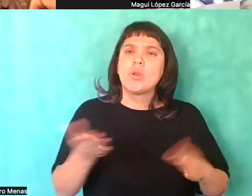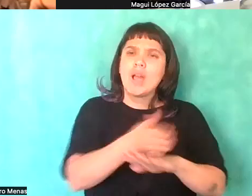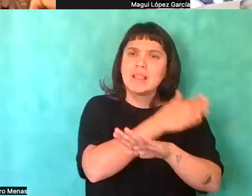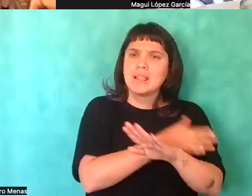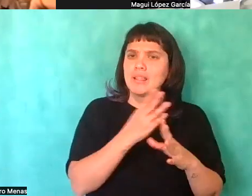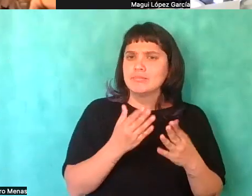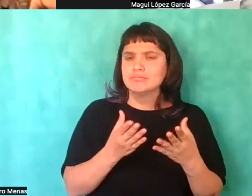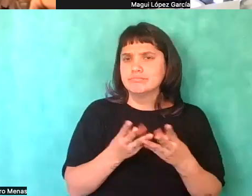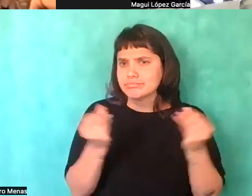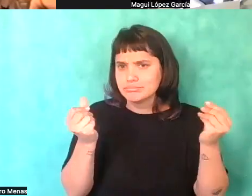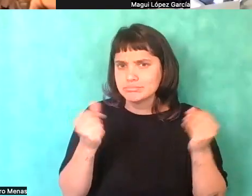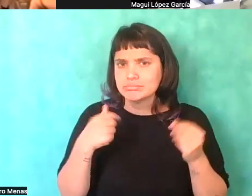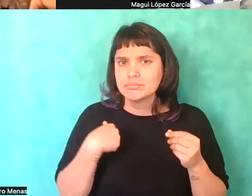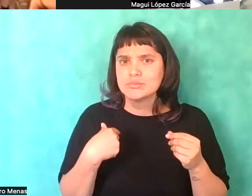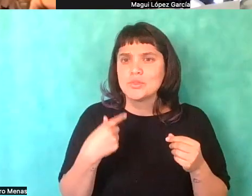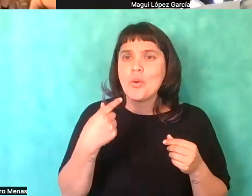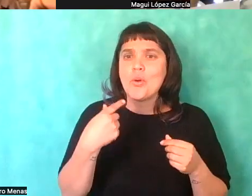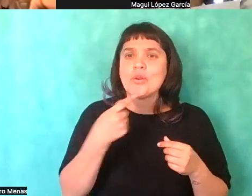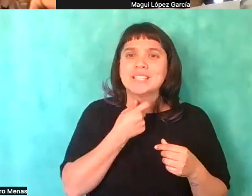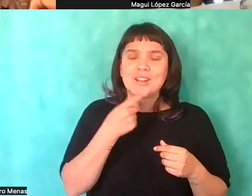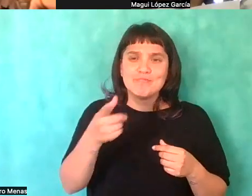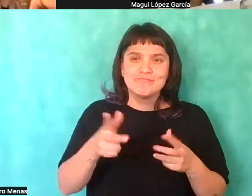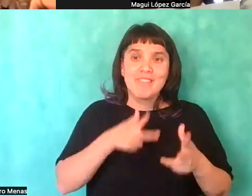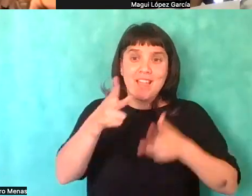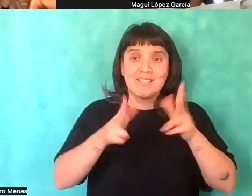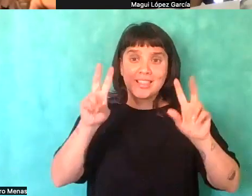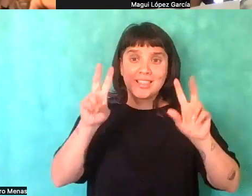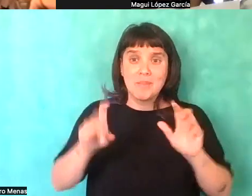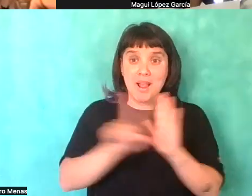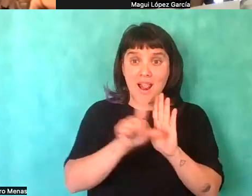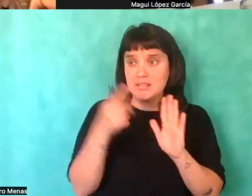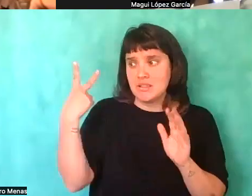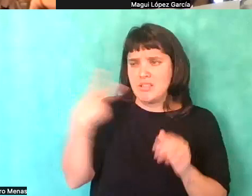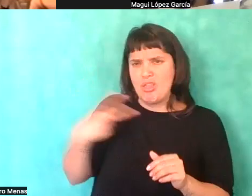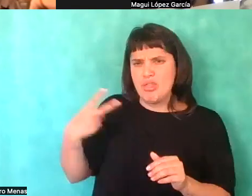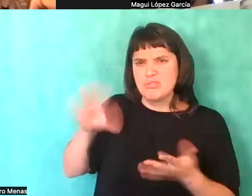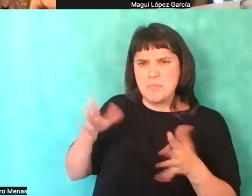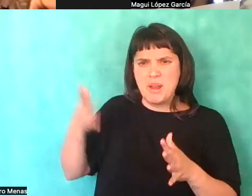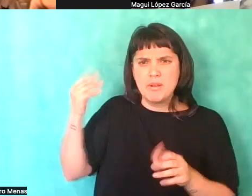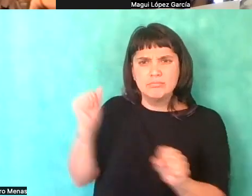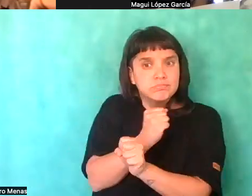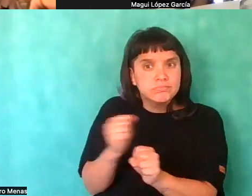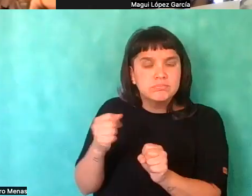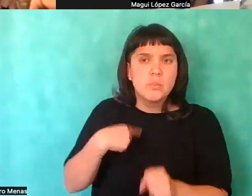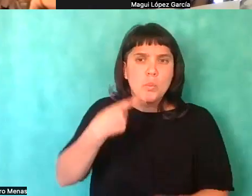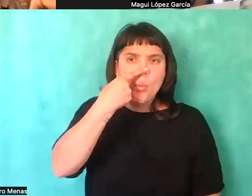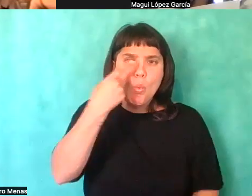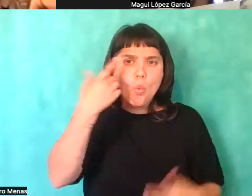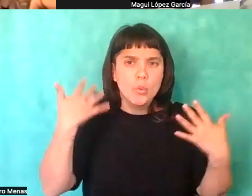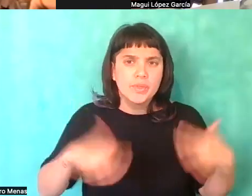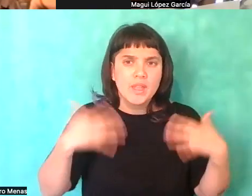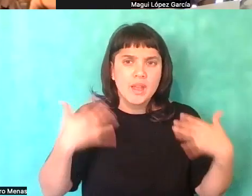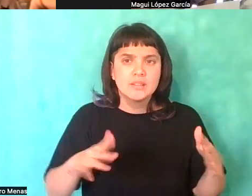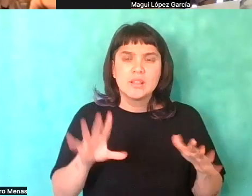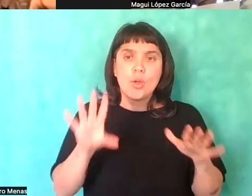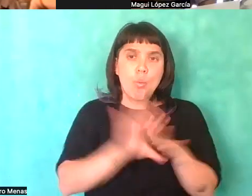no quiero hablar de la ley que acaba de salir hace 2 semanas y es muy interesante que yo saliera esta ley justo después del gran